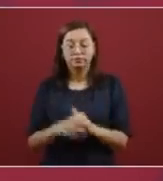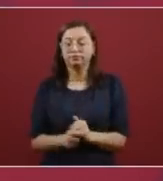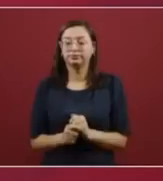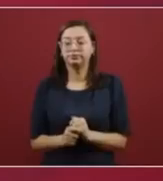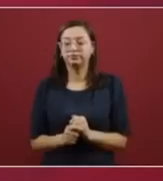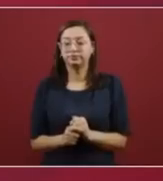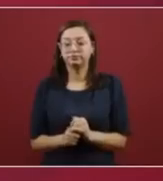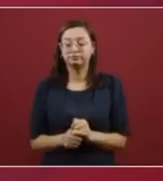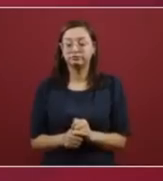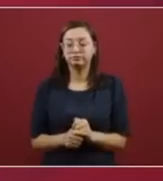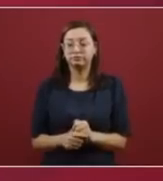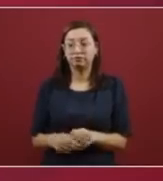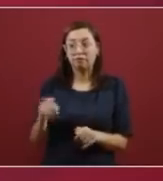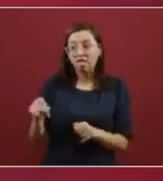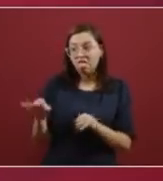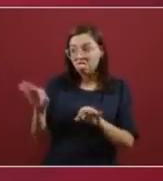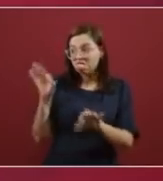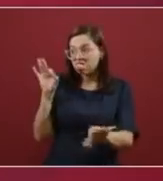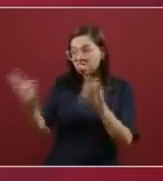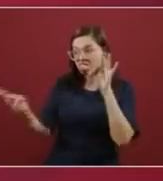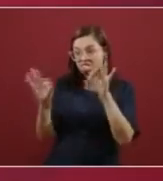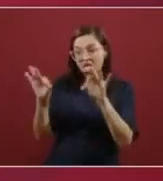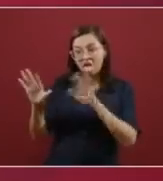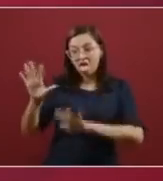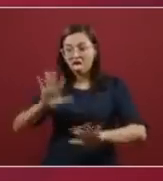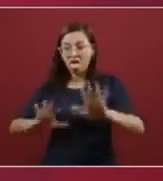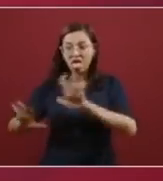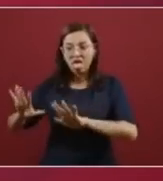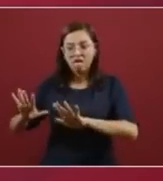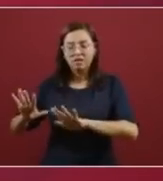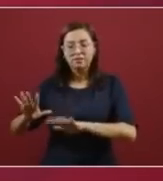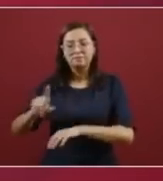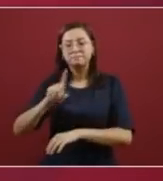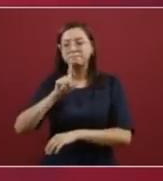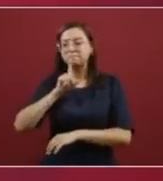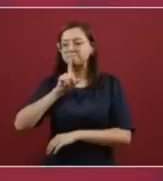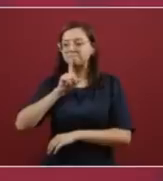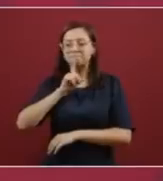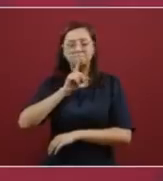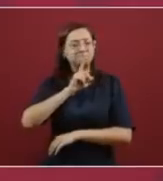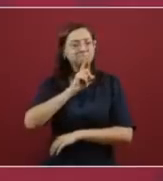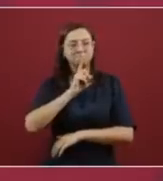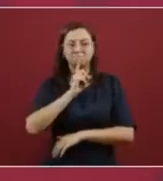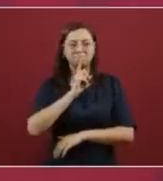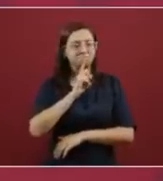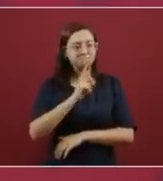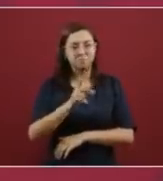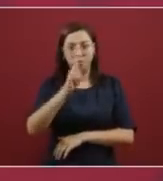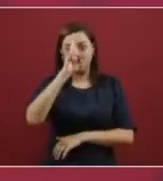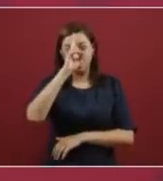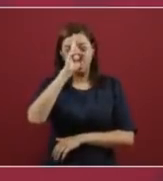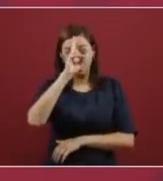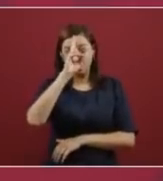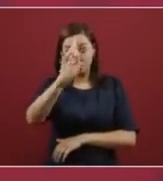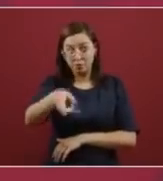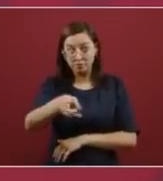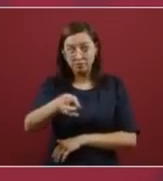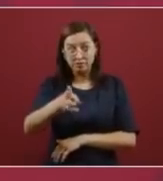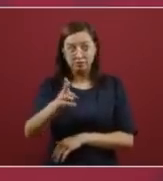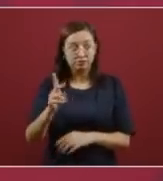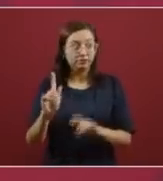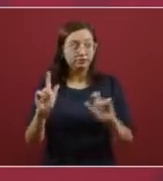Cuidado con la manipulación. No se puede utilizar dinero del presupuesto